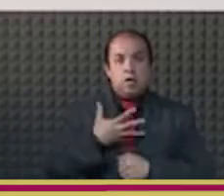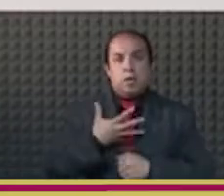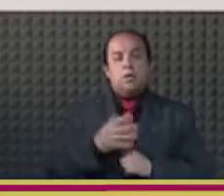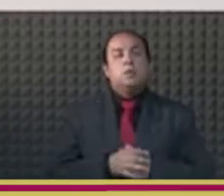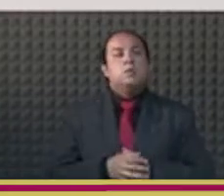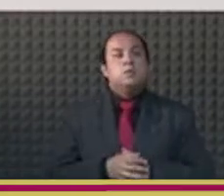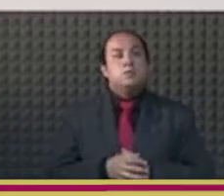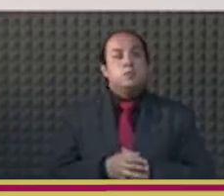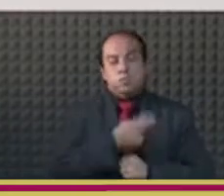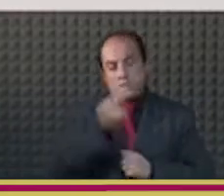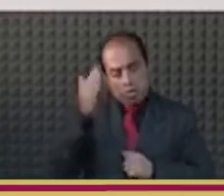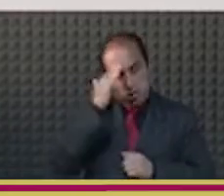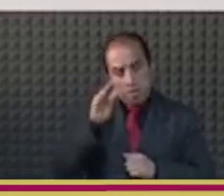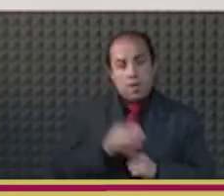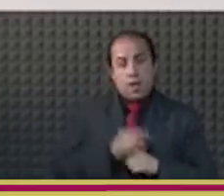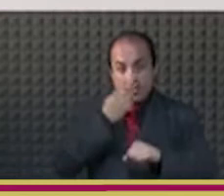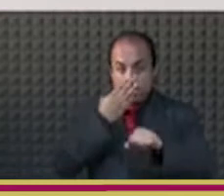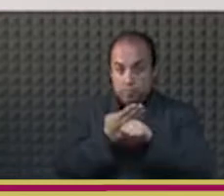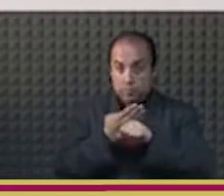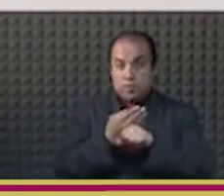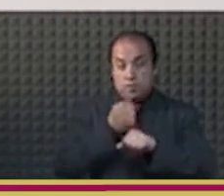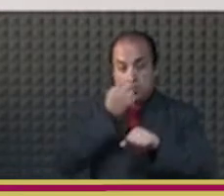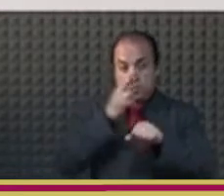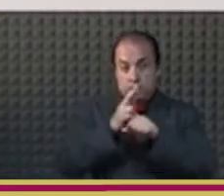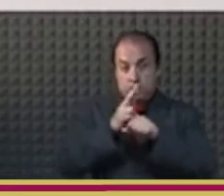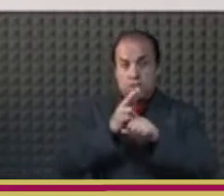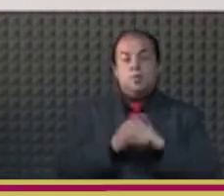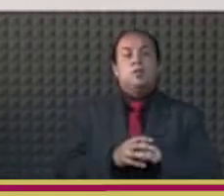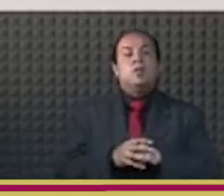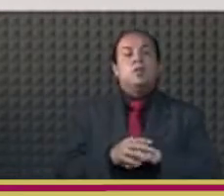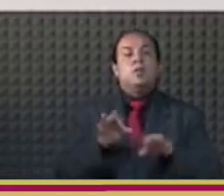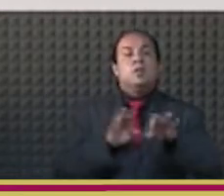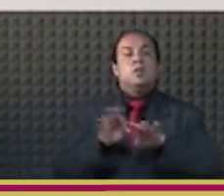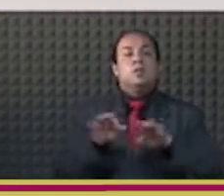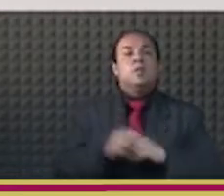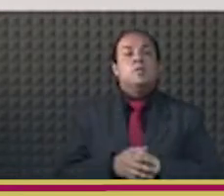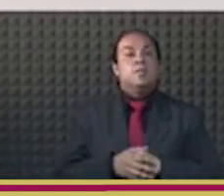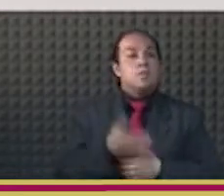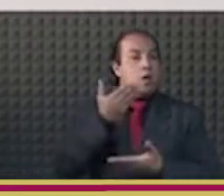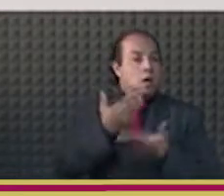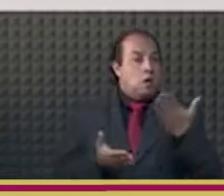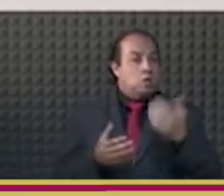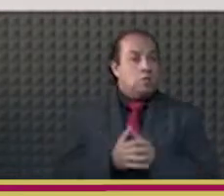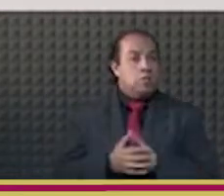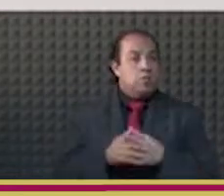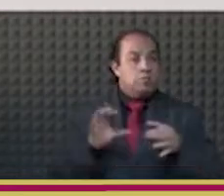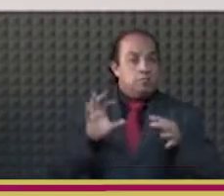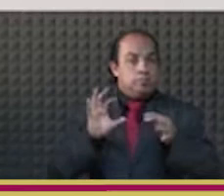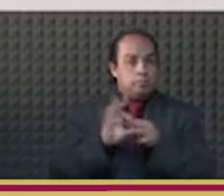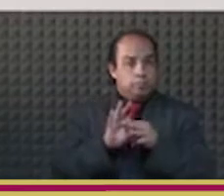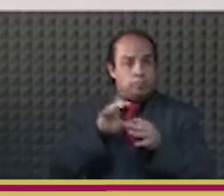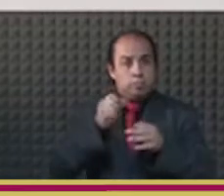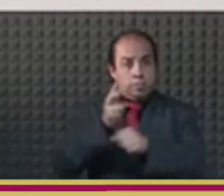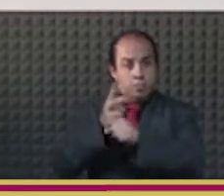todo, como bien sabrán ustedes, bajo responsabilidad de la Secretaría del Trabajo y que en esta ocasión pues bueno articula también una